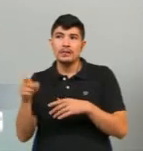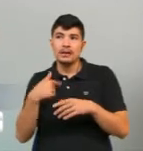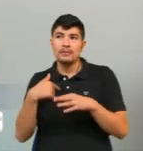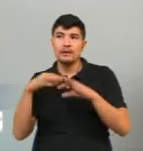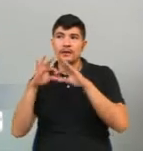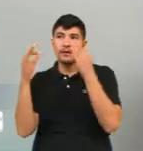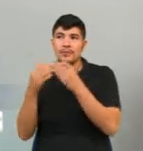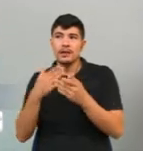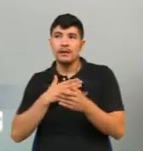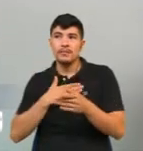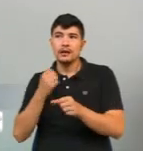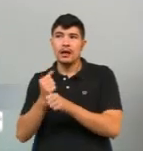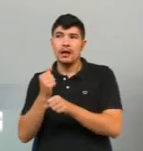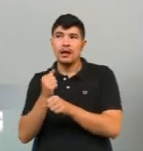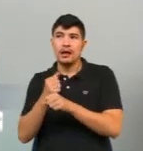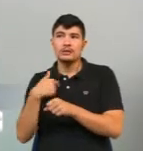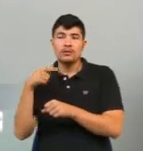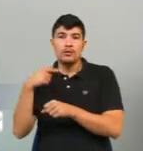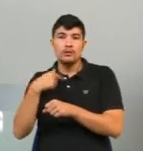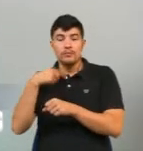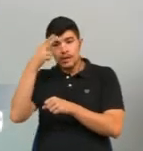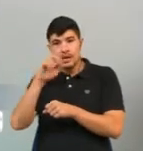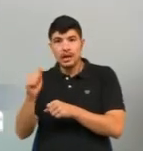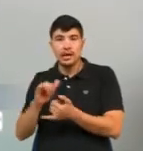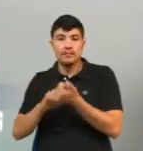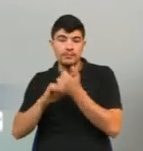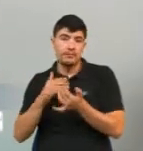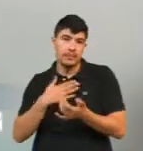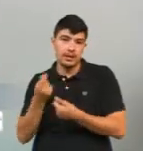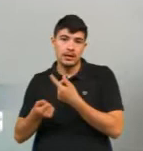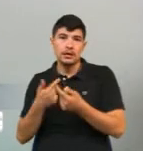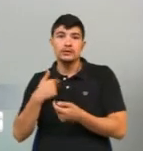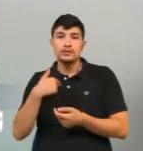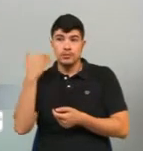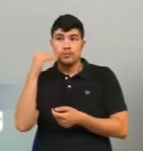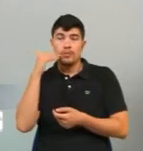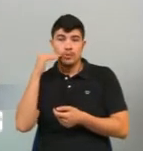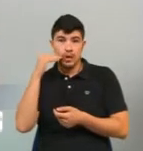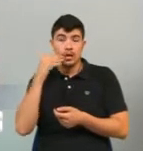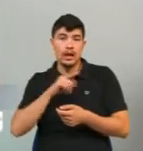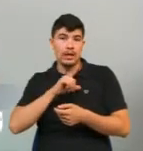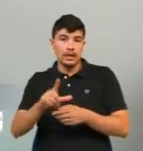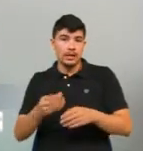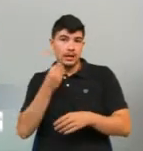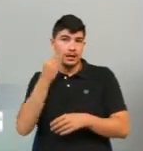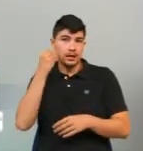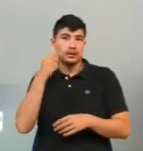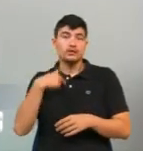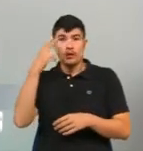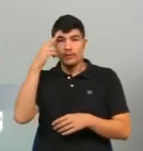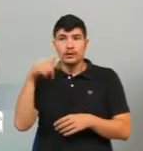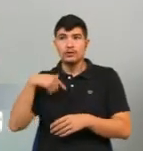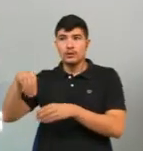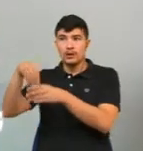familia, mi trabajo, tengo unas menores que dependen económicamente de mí. Soy mujer, cabeza de familia, y obviamente debo estar en la